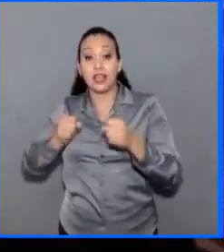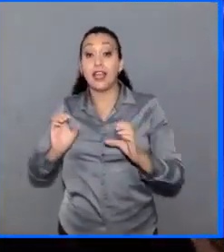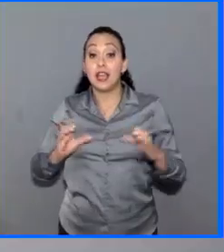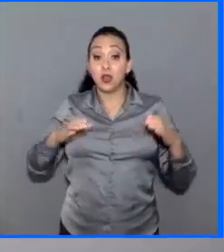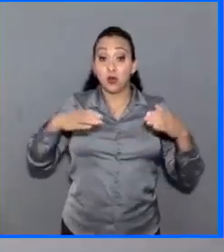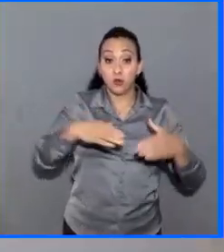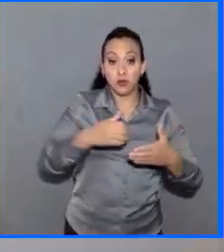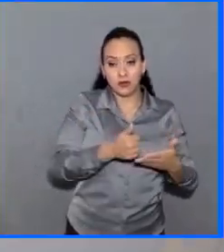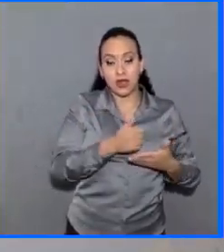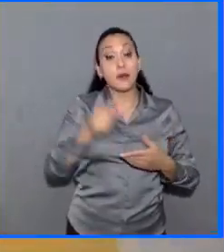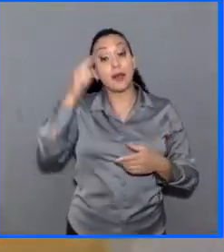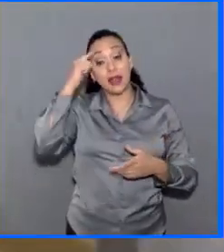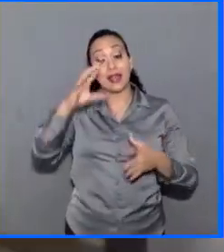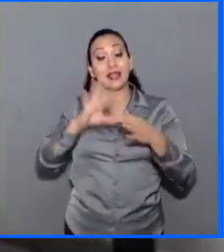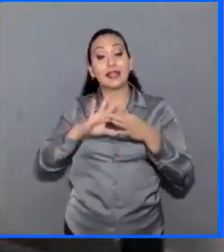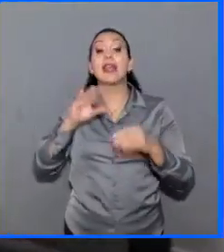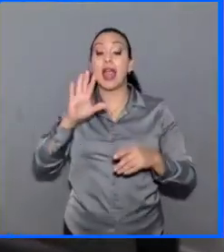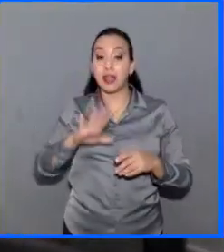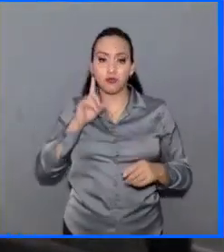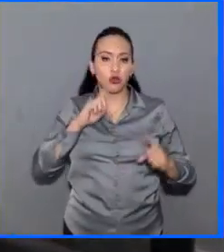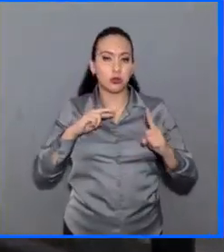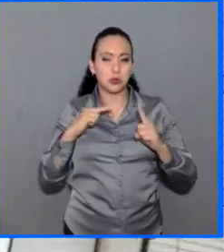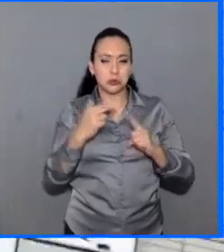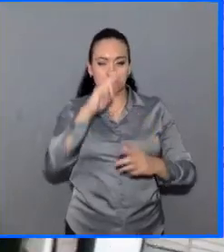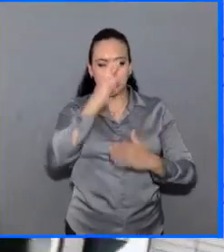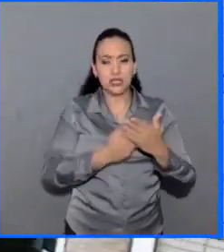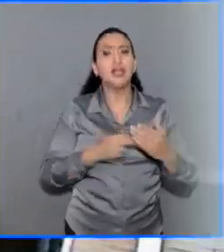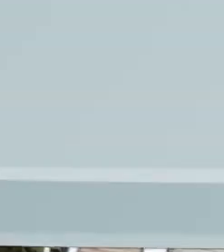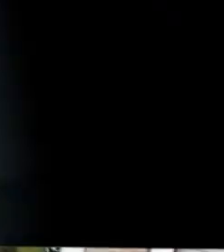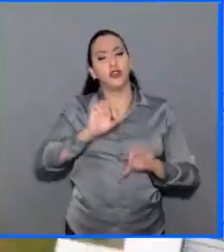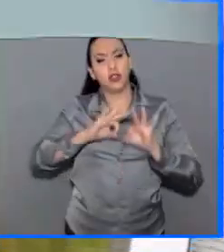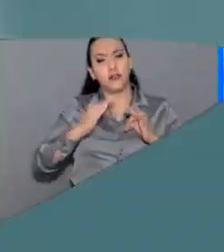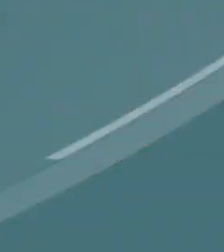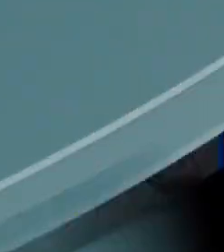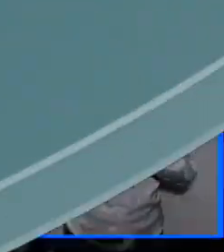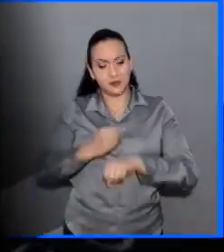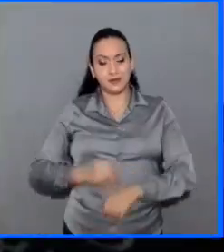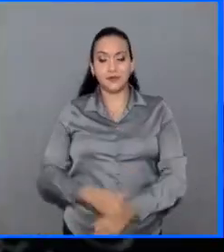violencia de género, entre otras medidas de reparación.